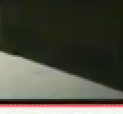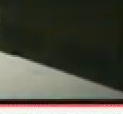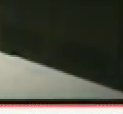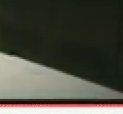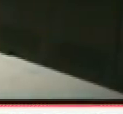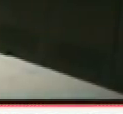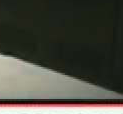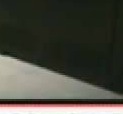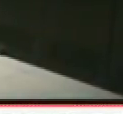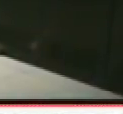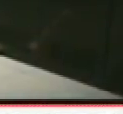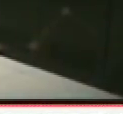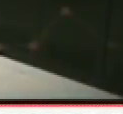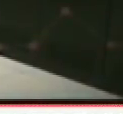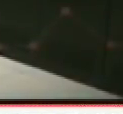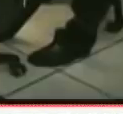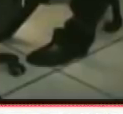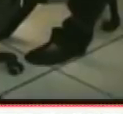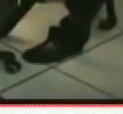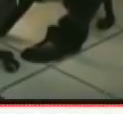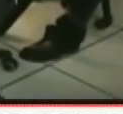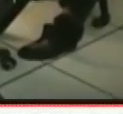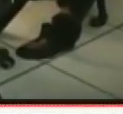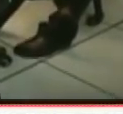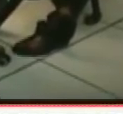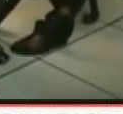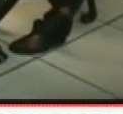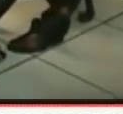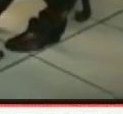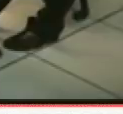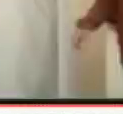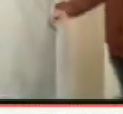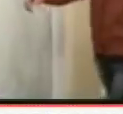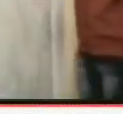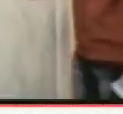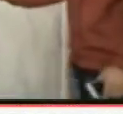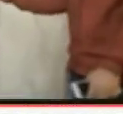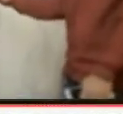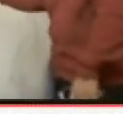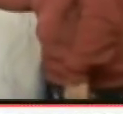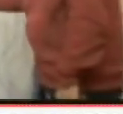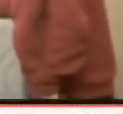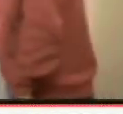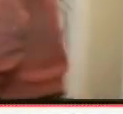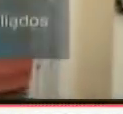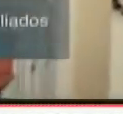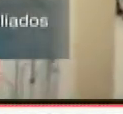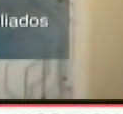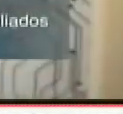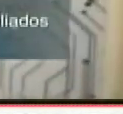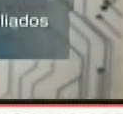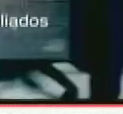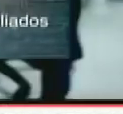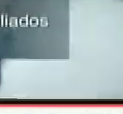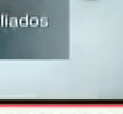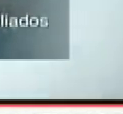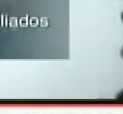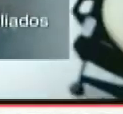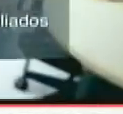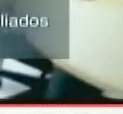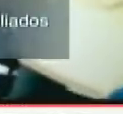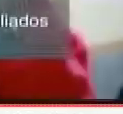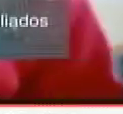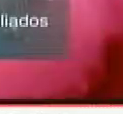En cumplimiento del mandato del presidente obrero Nicolás Maduro de consolidar la banca electrónica, creamos nuestra fábrica de software, la cual